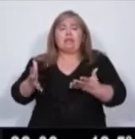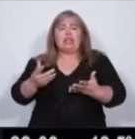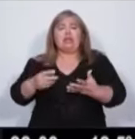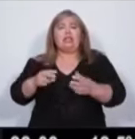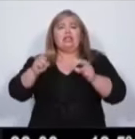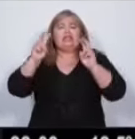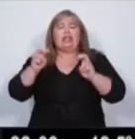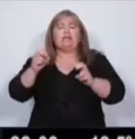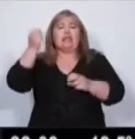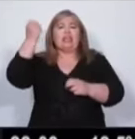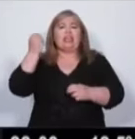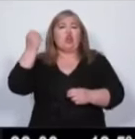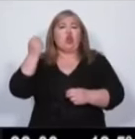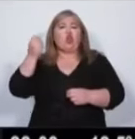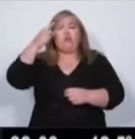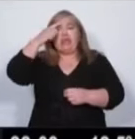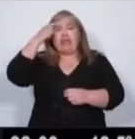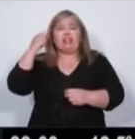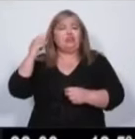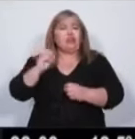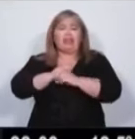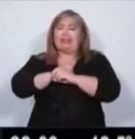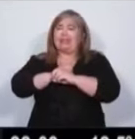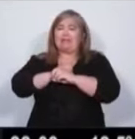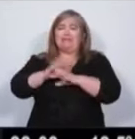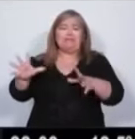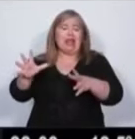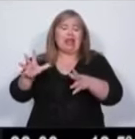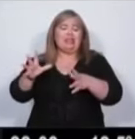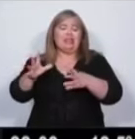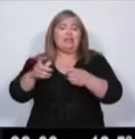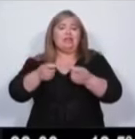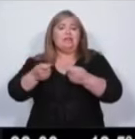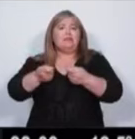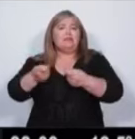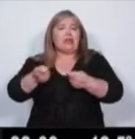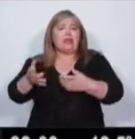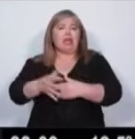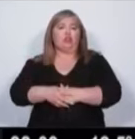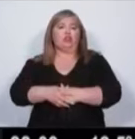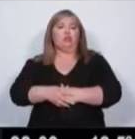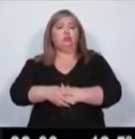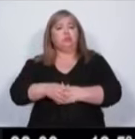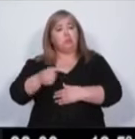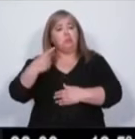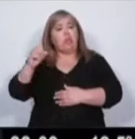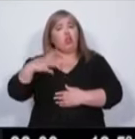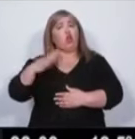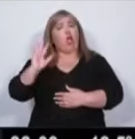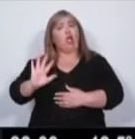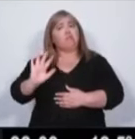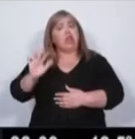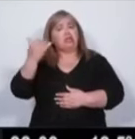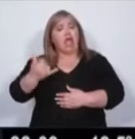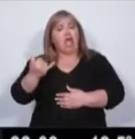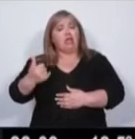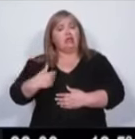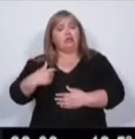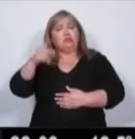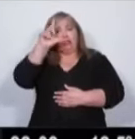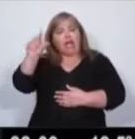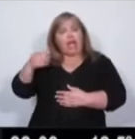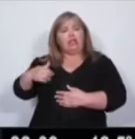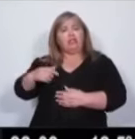economía nacional. Pero hay esperanza. Argentina va a cambiar. Mendoza tiene